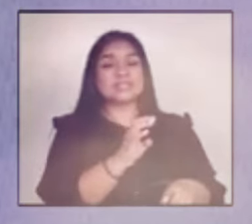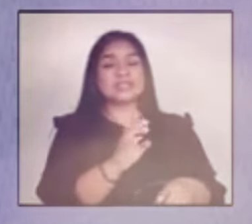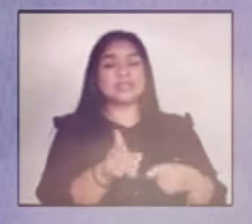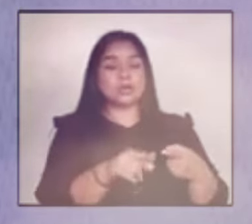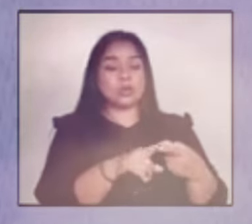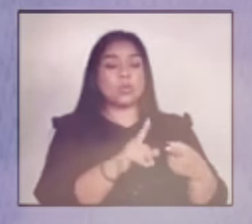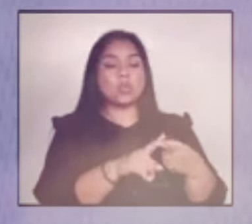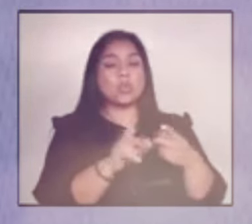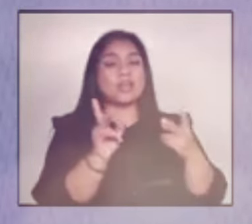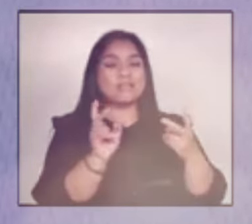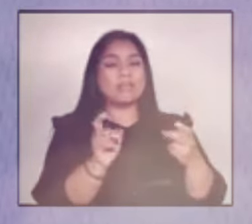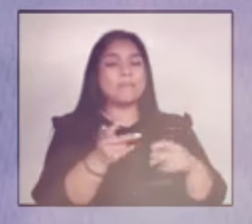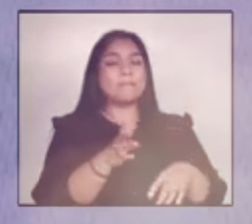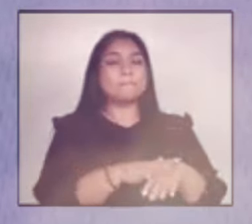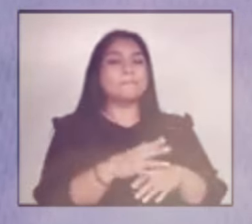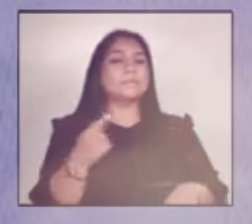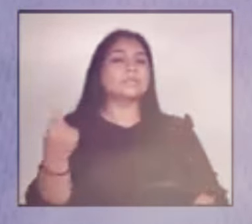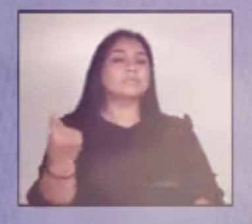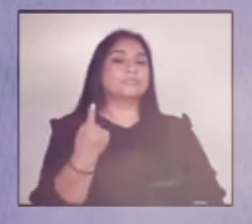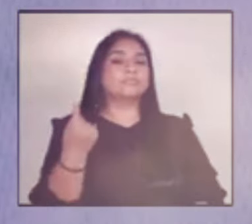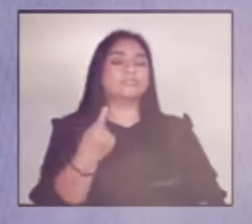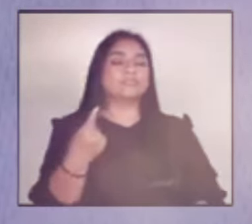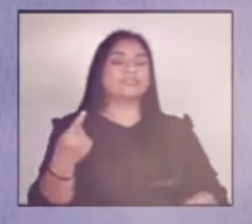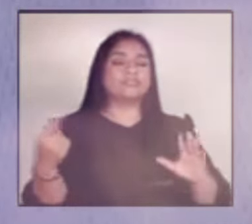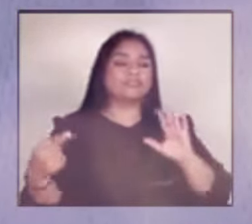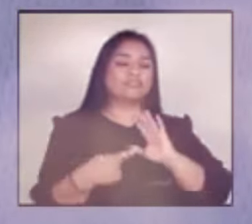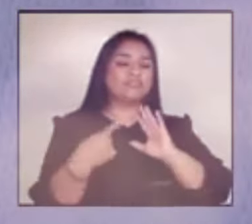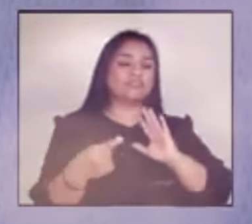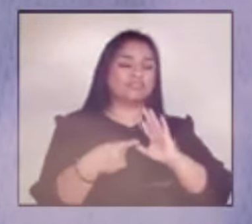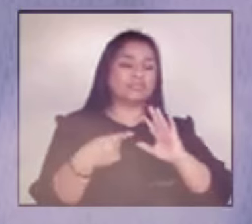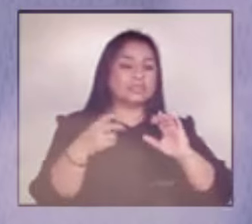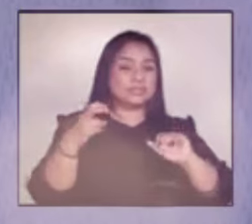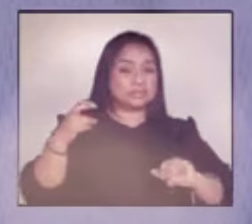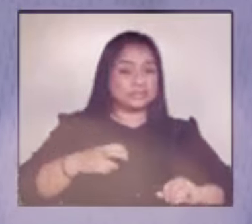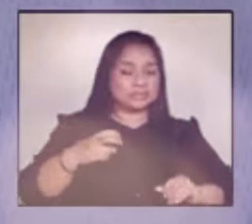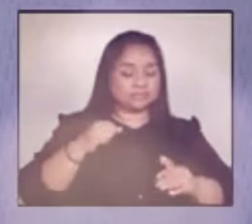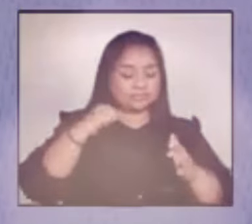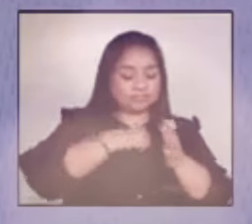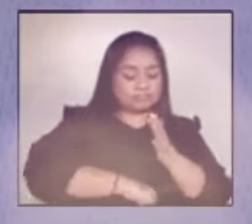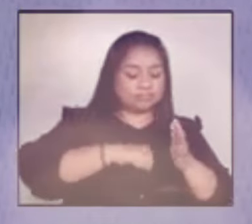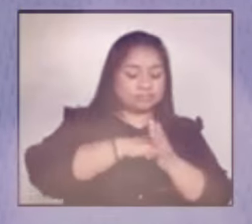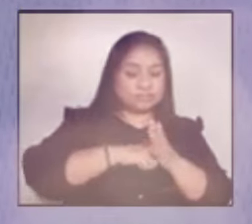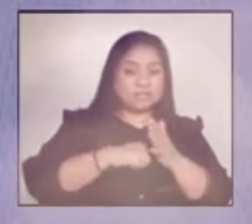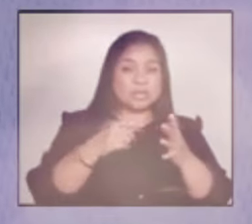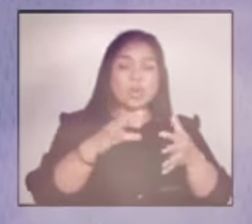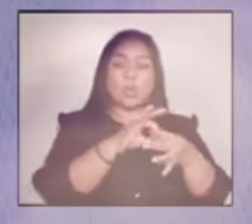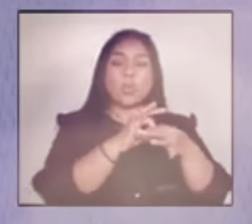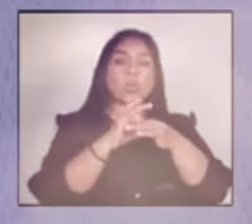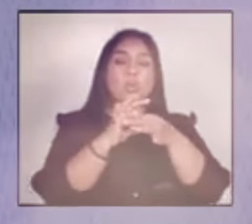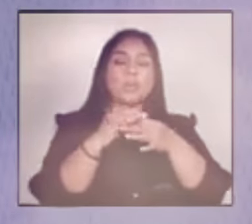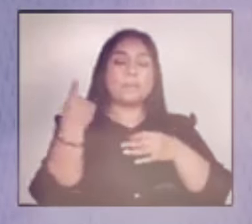los males más importantes contra los cuales necesitamos combatir unidos para salir